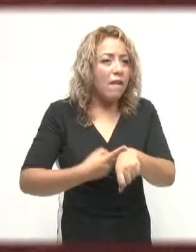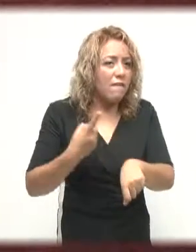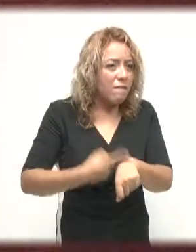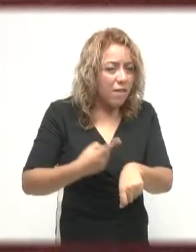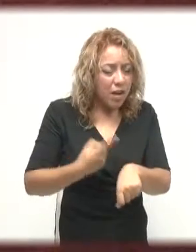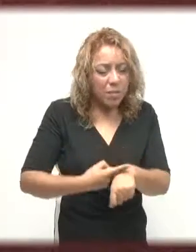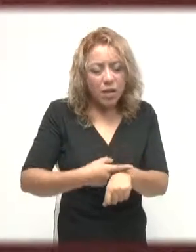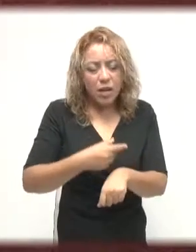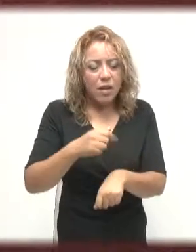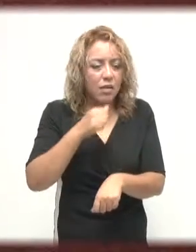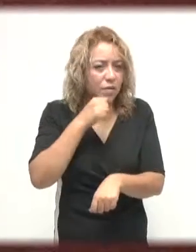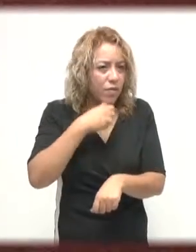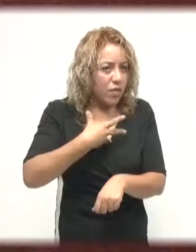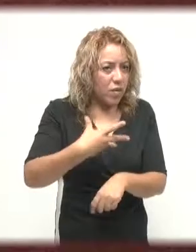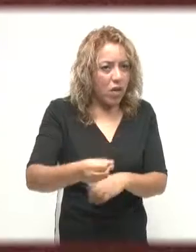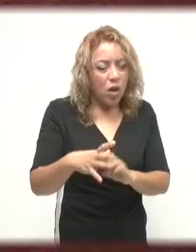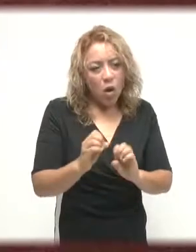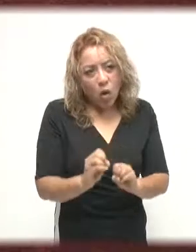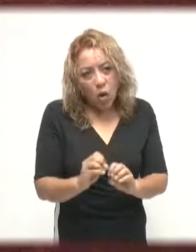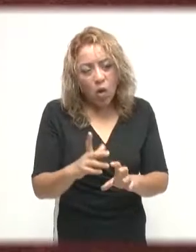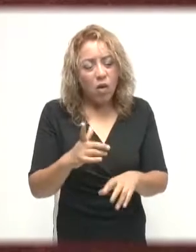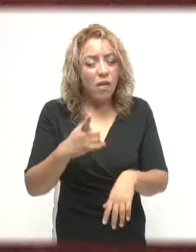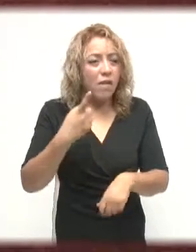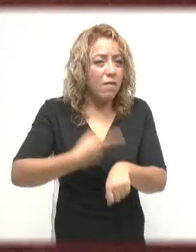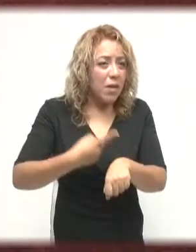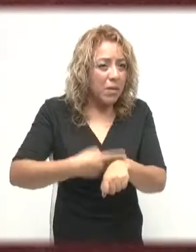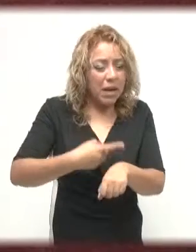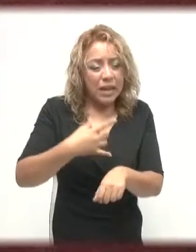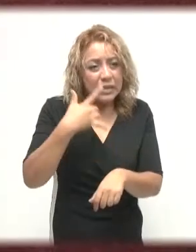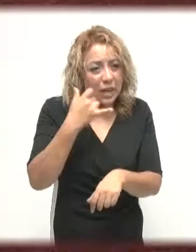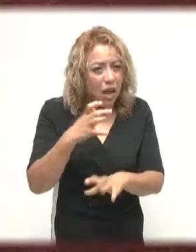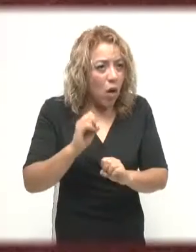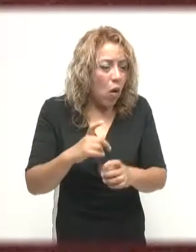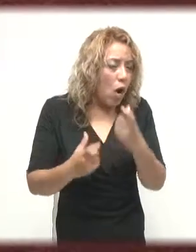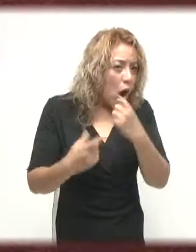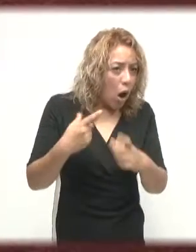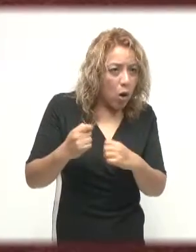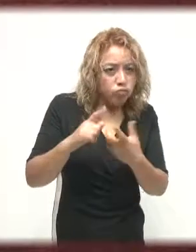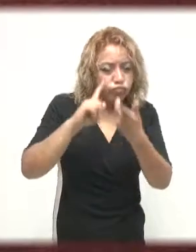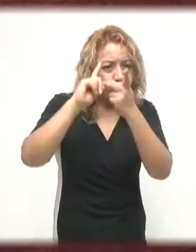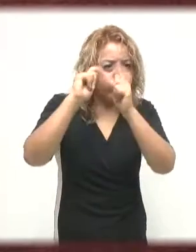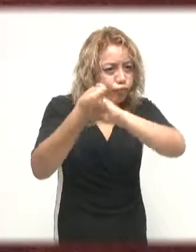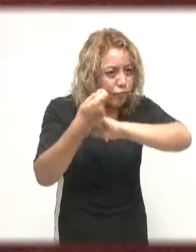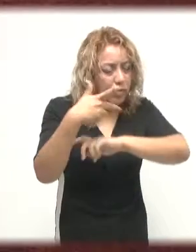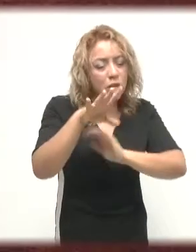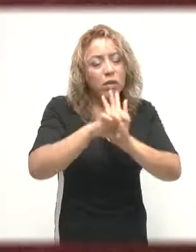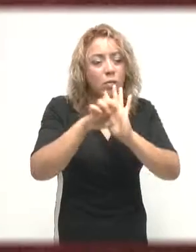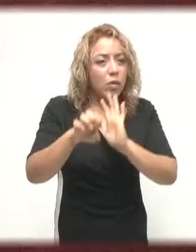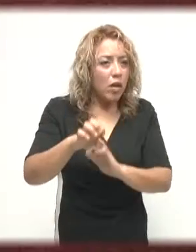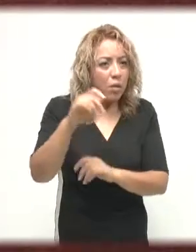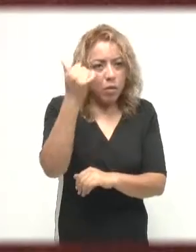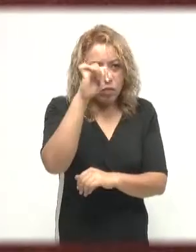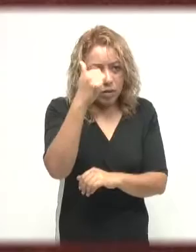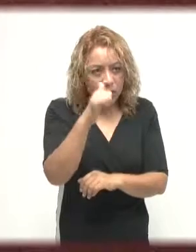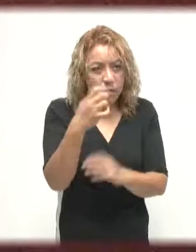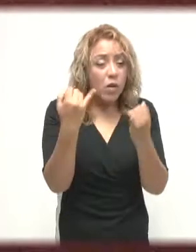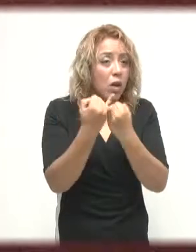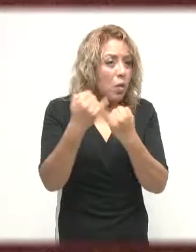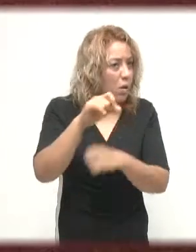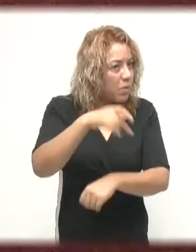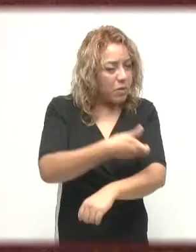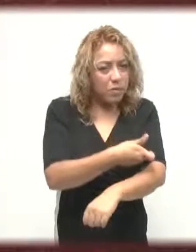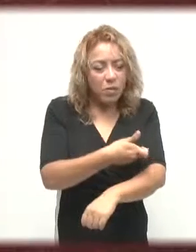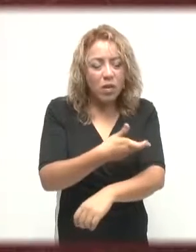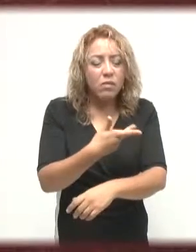trastornos neurológicos como el autismo. Asimismo, se reconoce el mismo derecho a la madre de familia que tiene